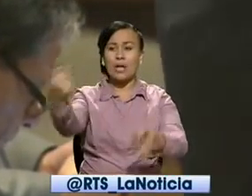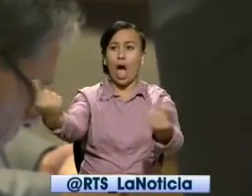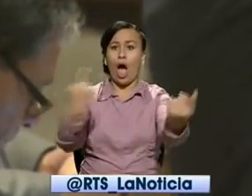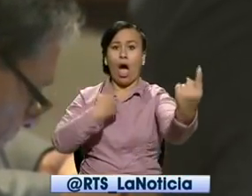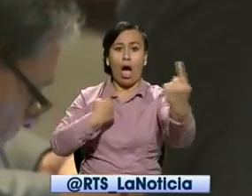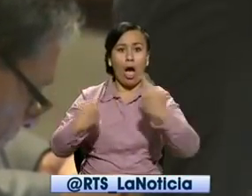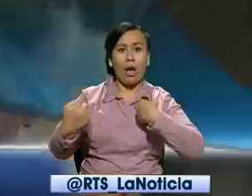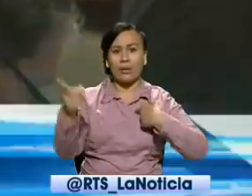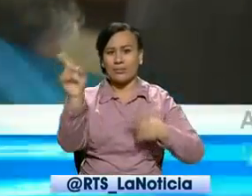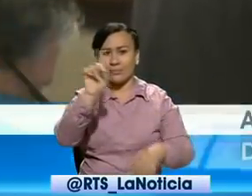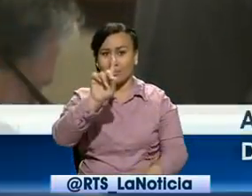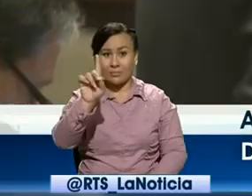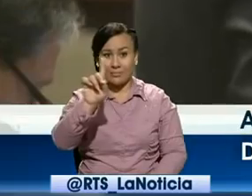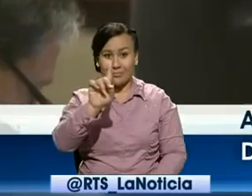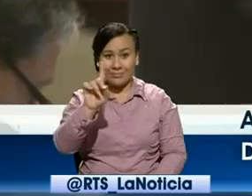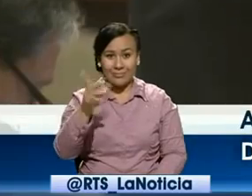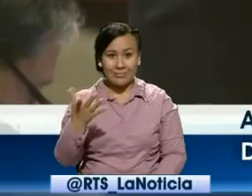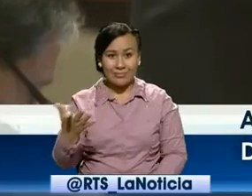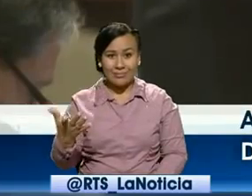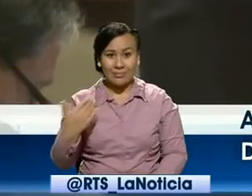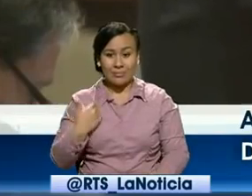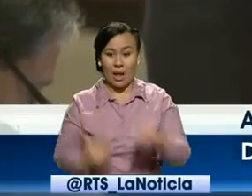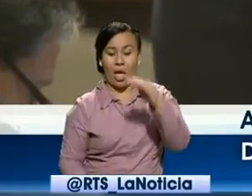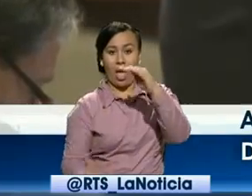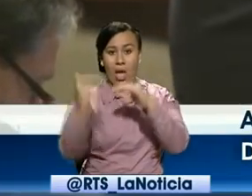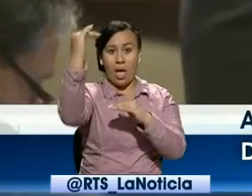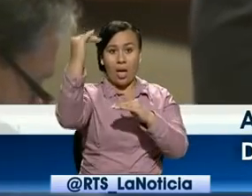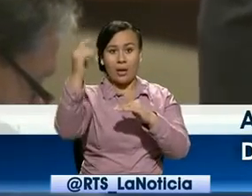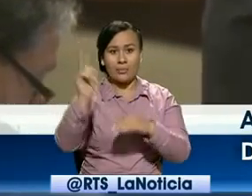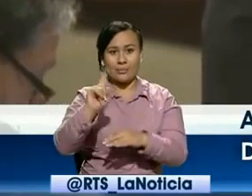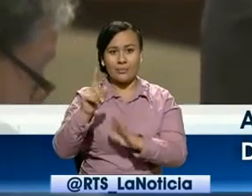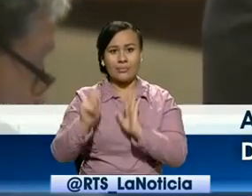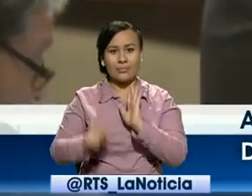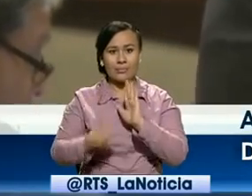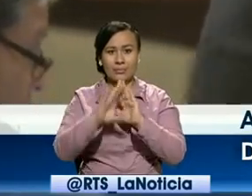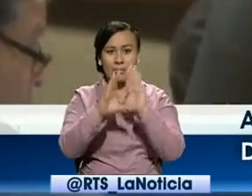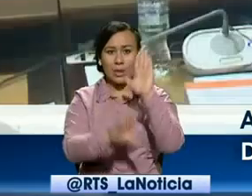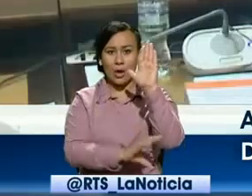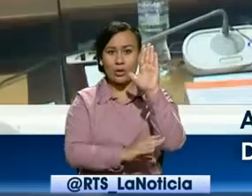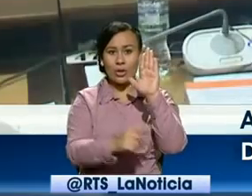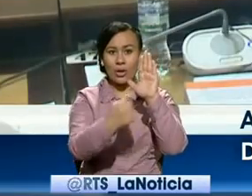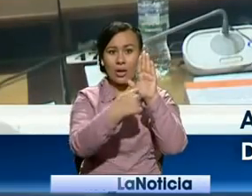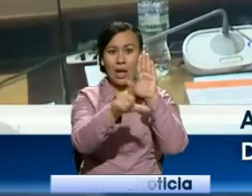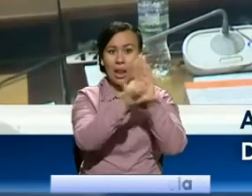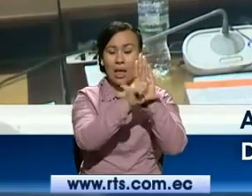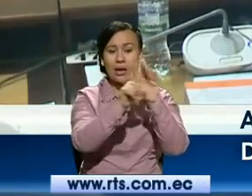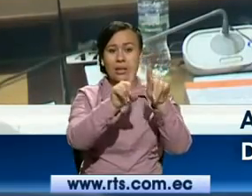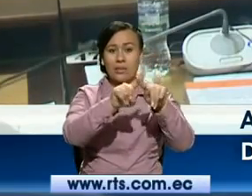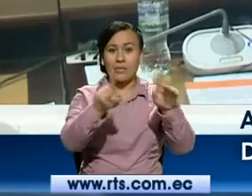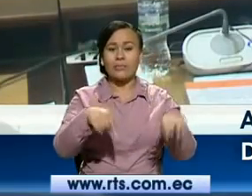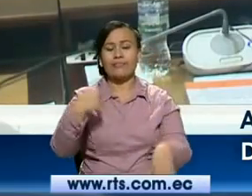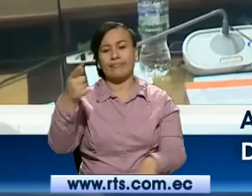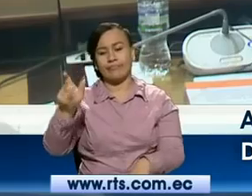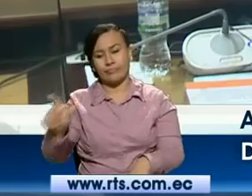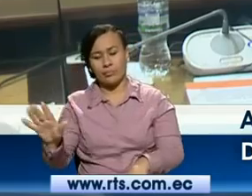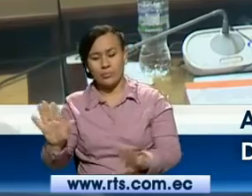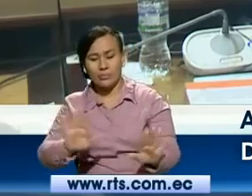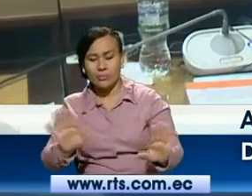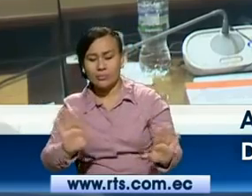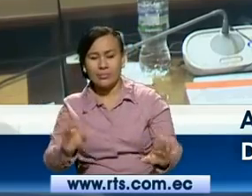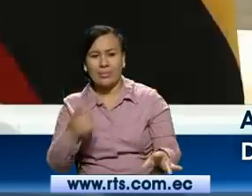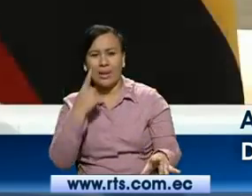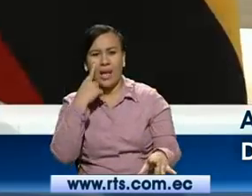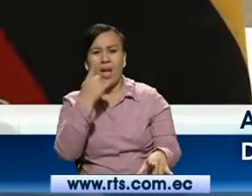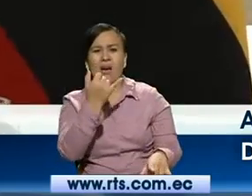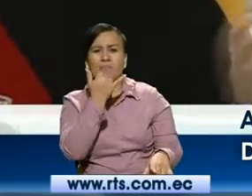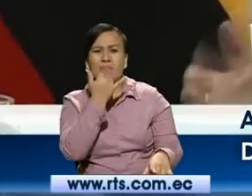Y nadie está por encima de la Constitución y la ley. Otros iban más allá, hablaban de la incoherencia